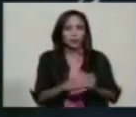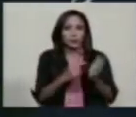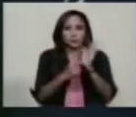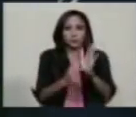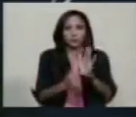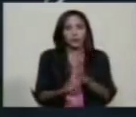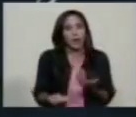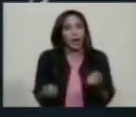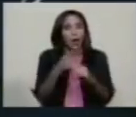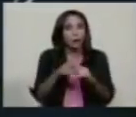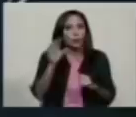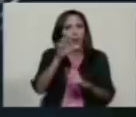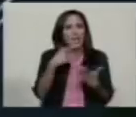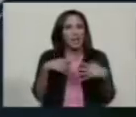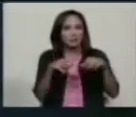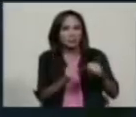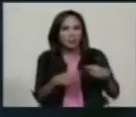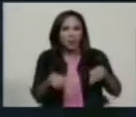ser país imperial.